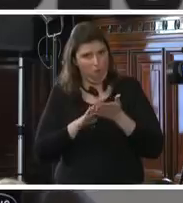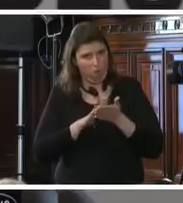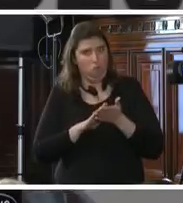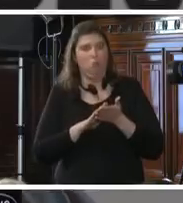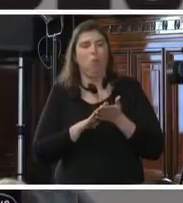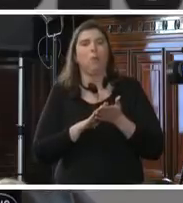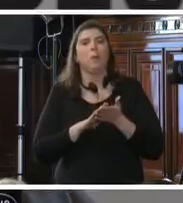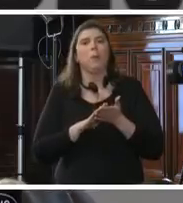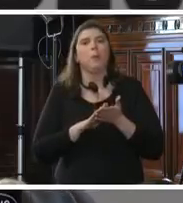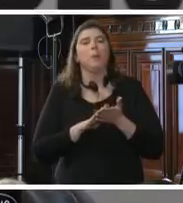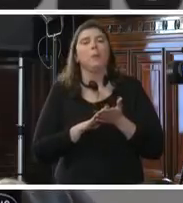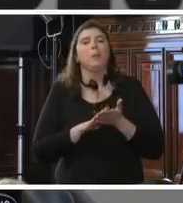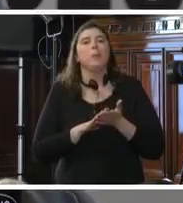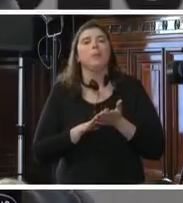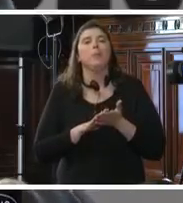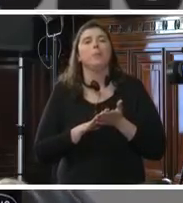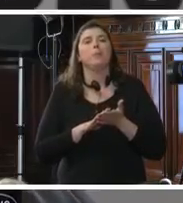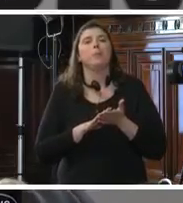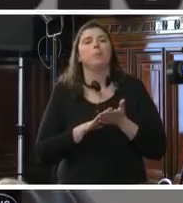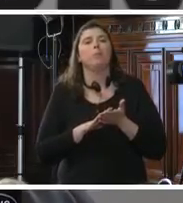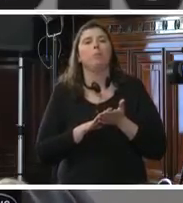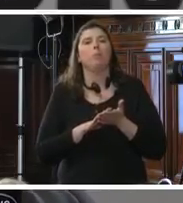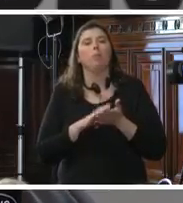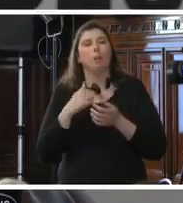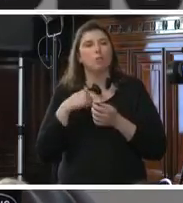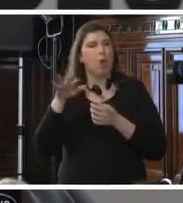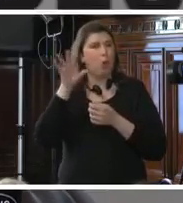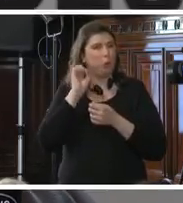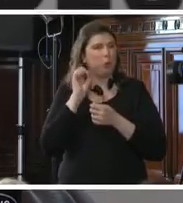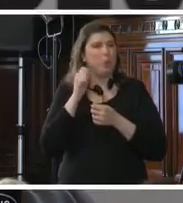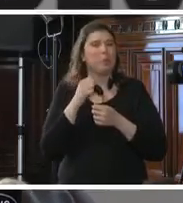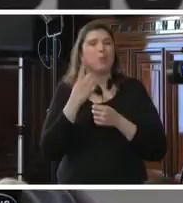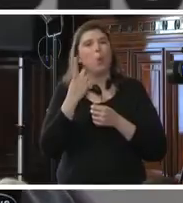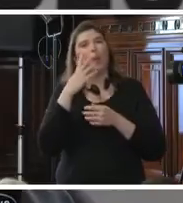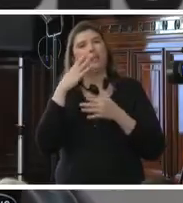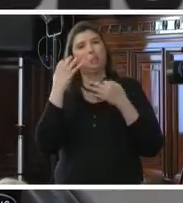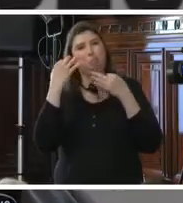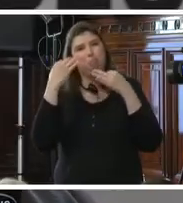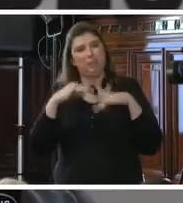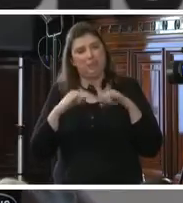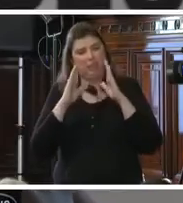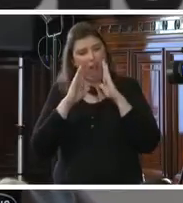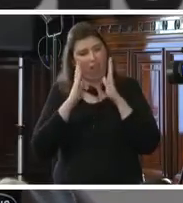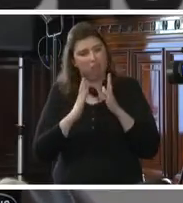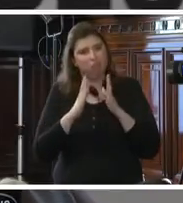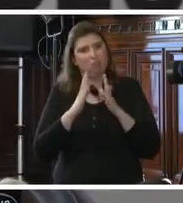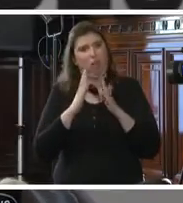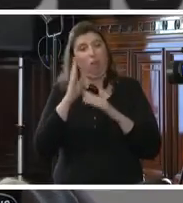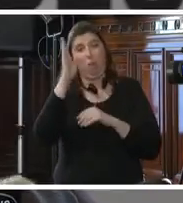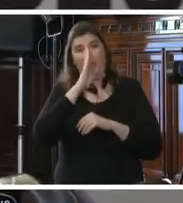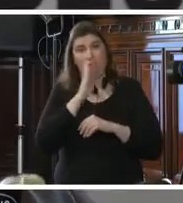posición que escuché de un especialista brasileño, Edson